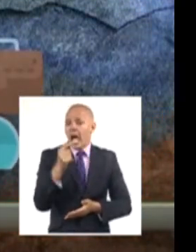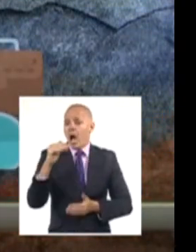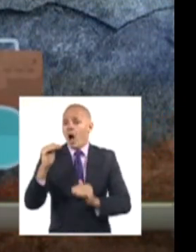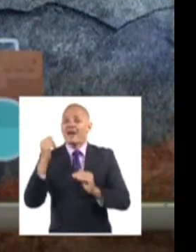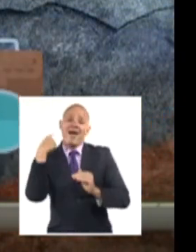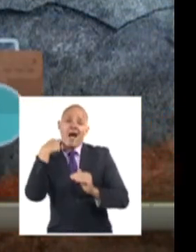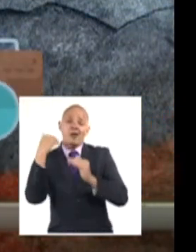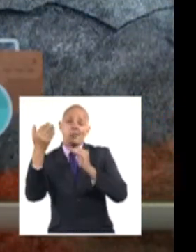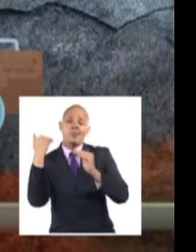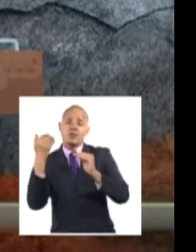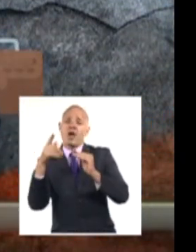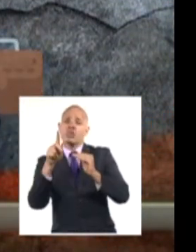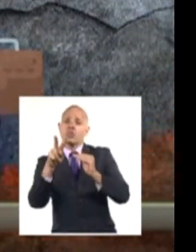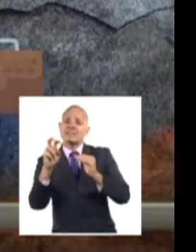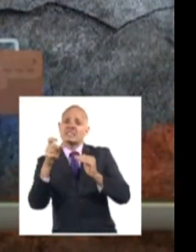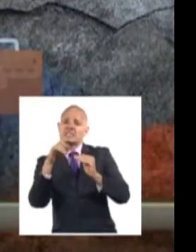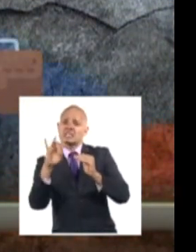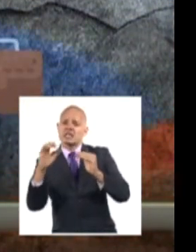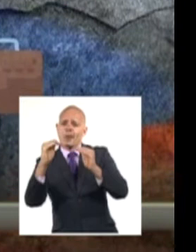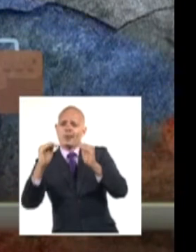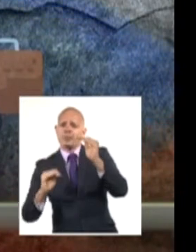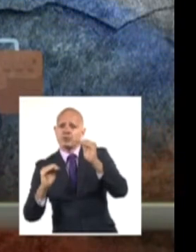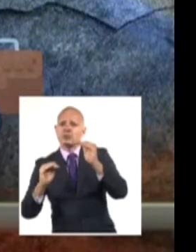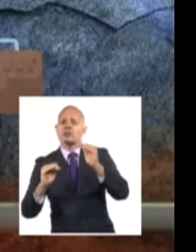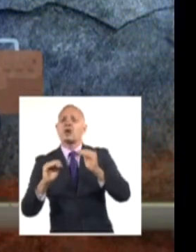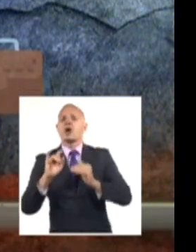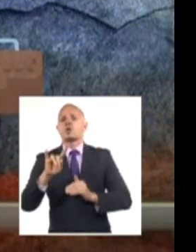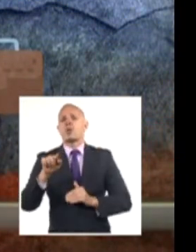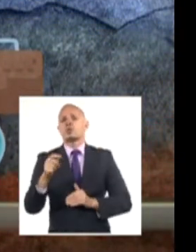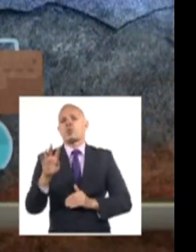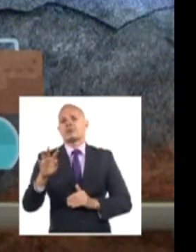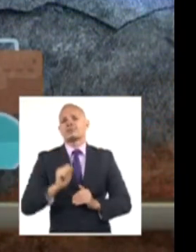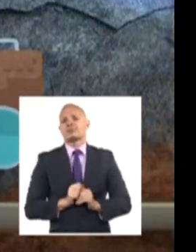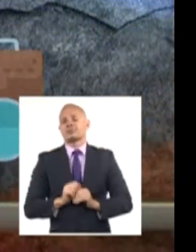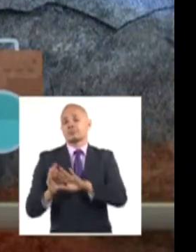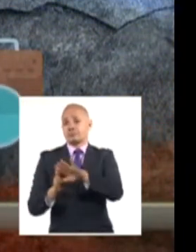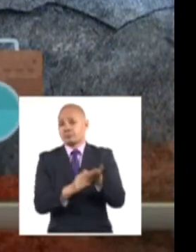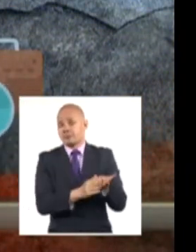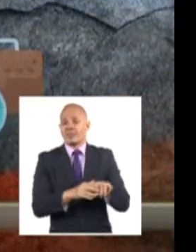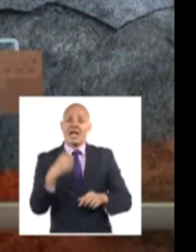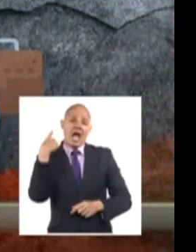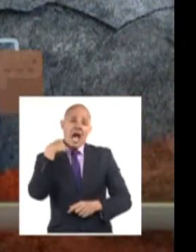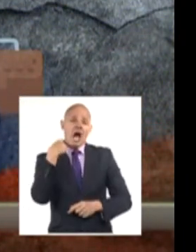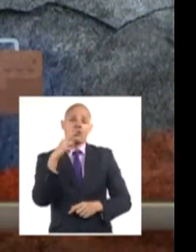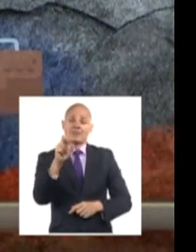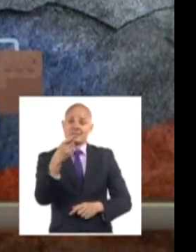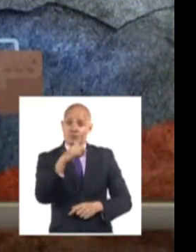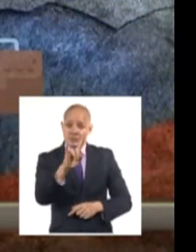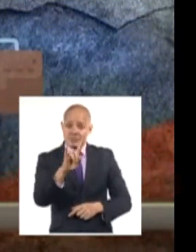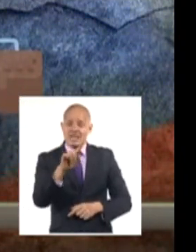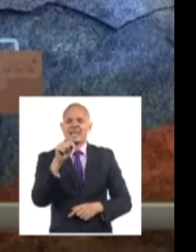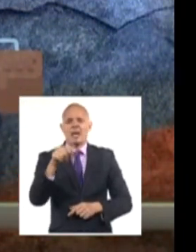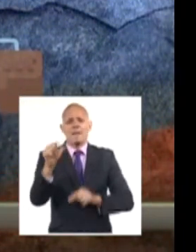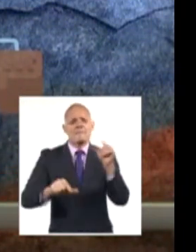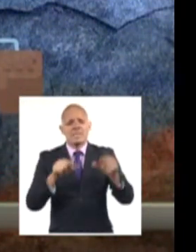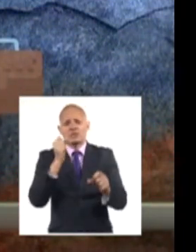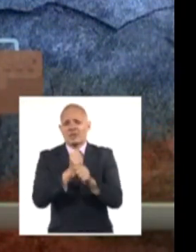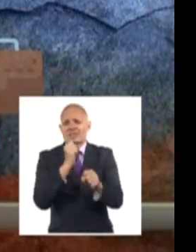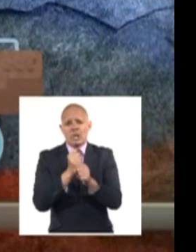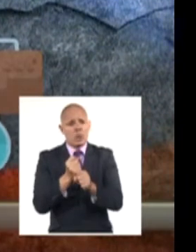2017 que fue de 9.4 por ciento asimismo el cierre de 2019 la tasa de desempleo se incrementó a